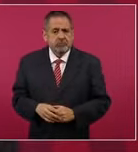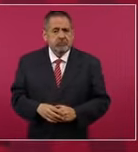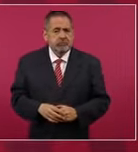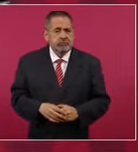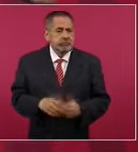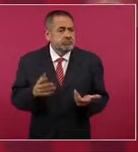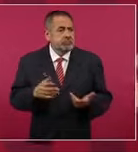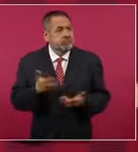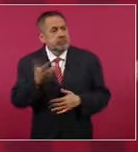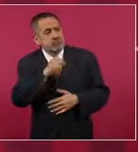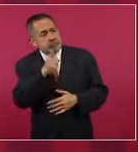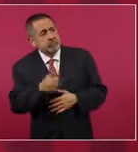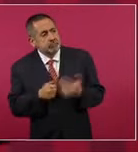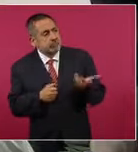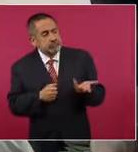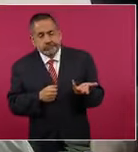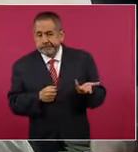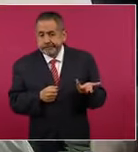pero no hacen nada,